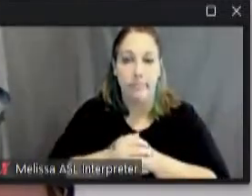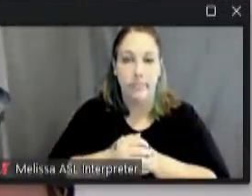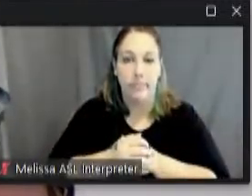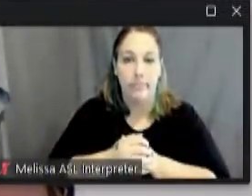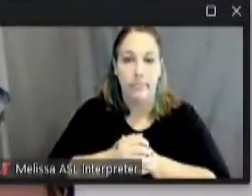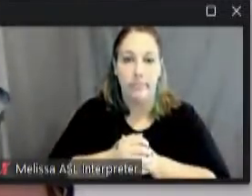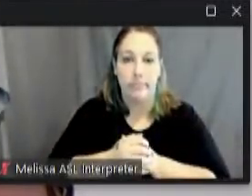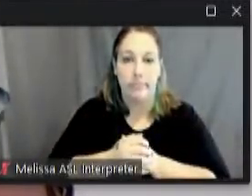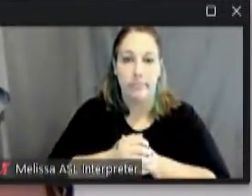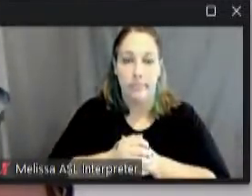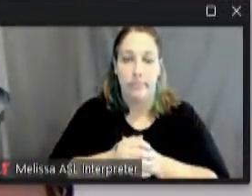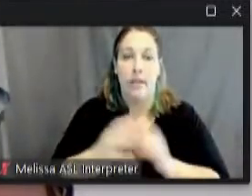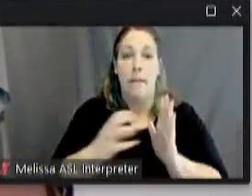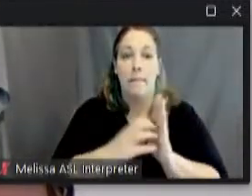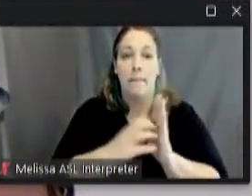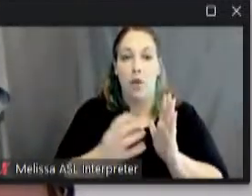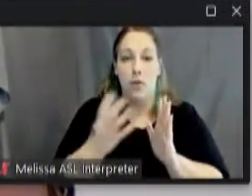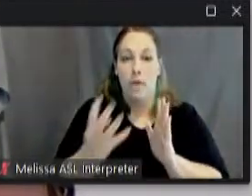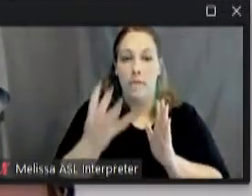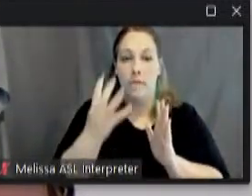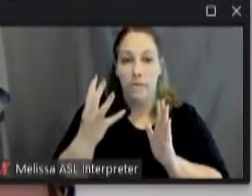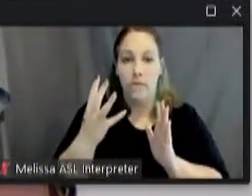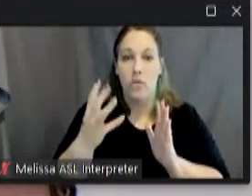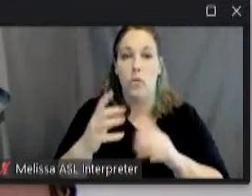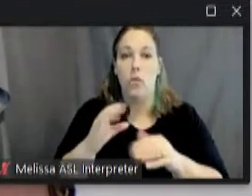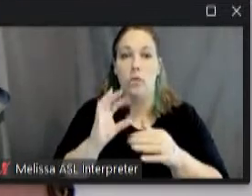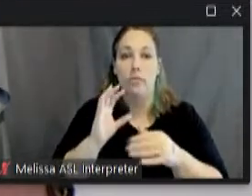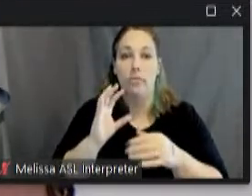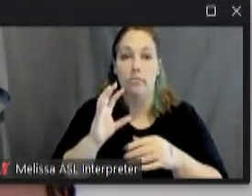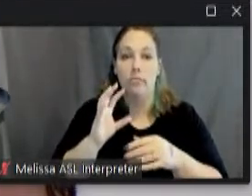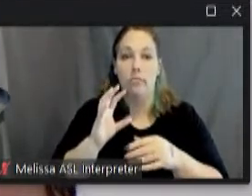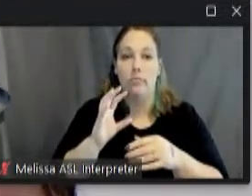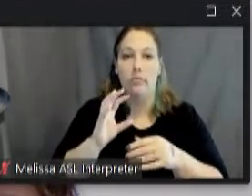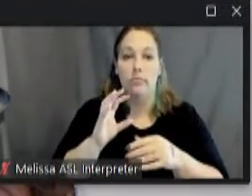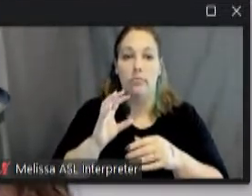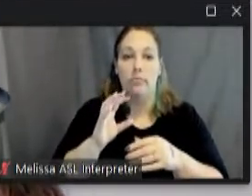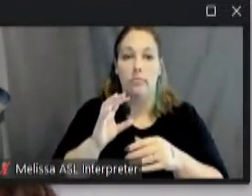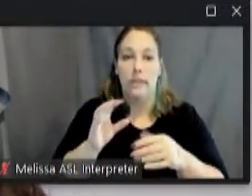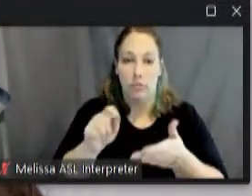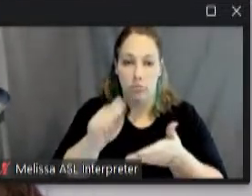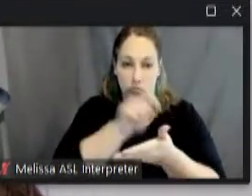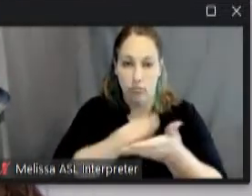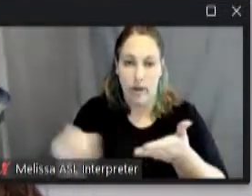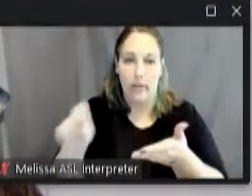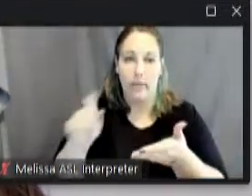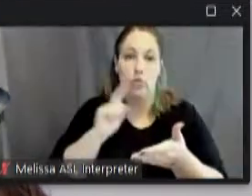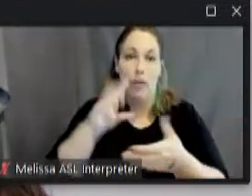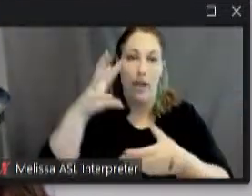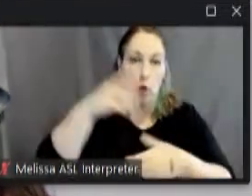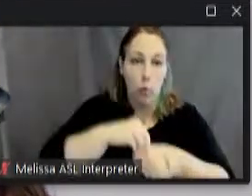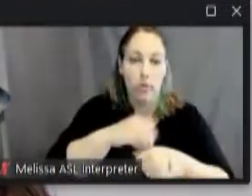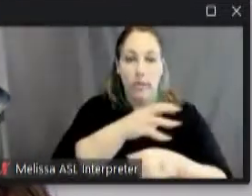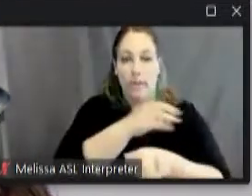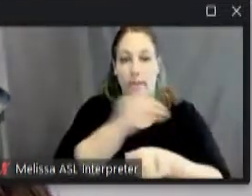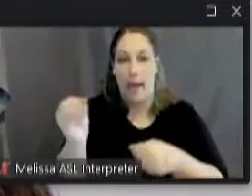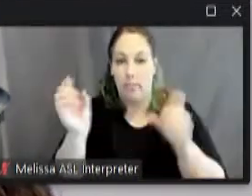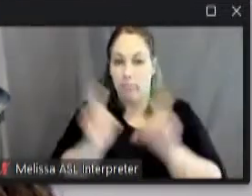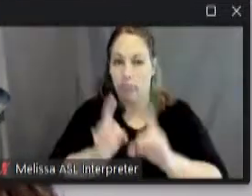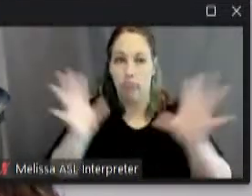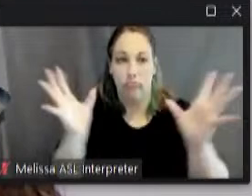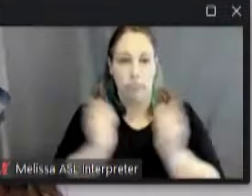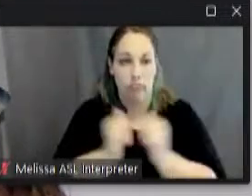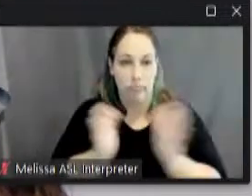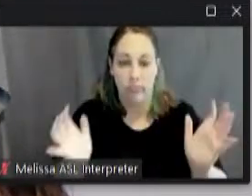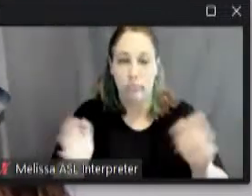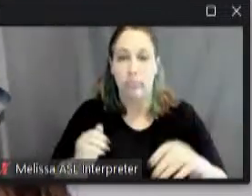4.1, que es salud, lo primero es vivir con calidad. En razón de ello, se trabaja en redefinir